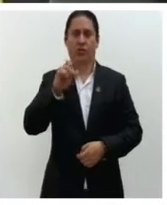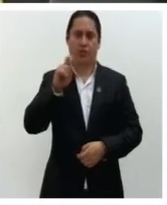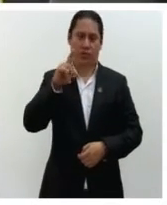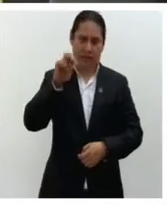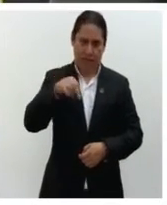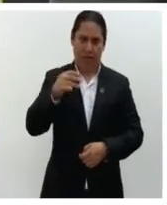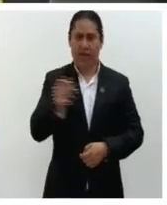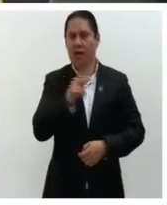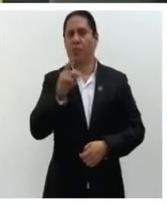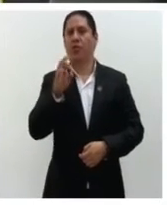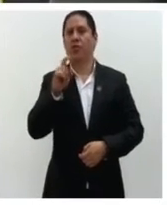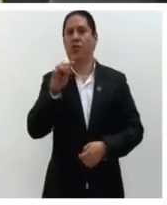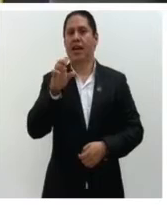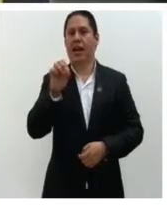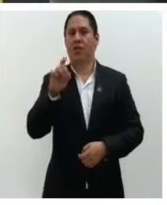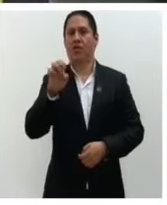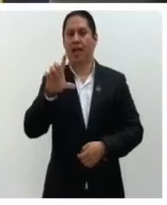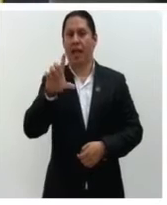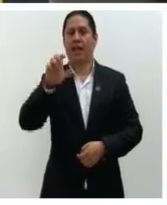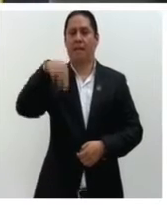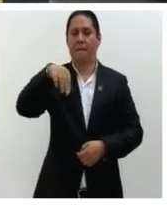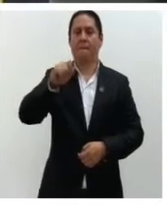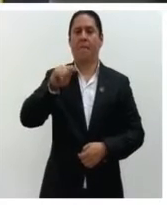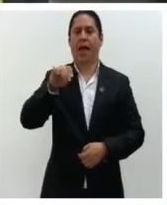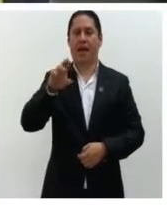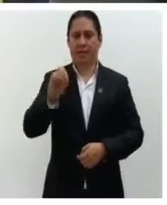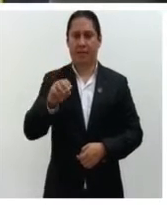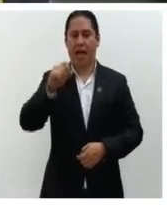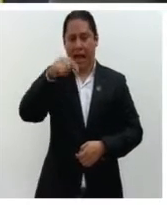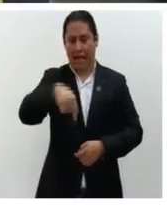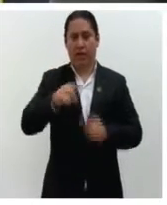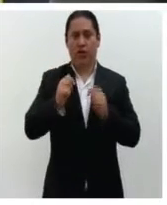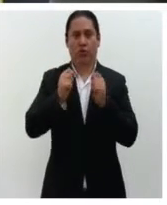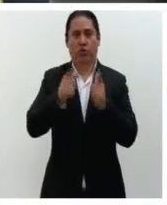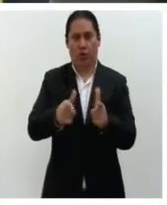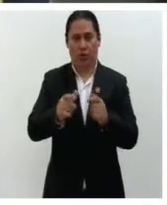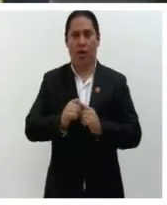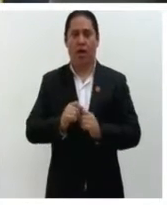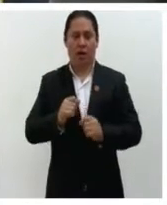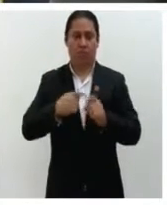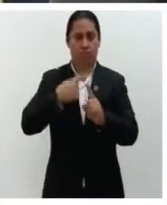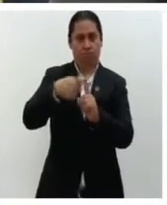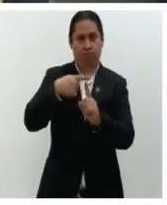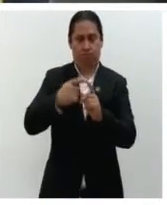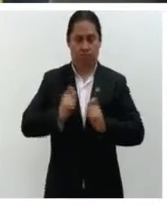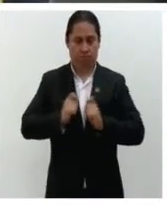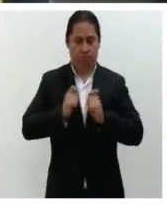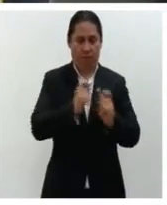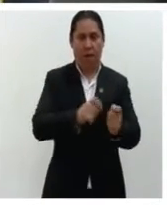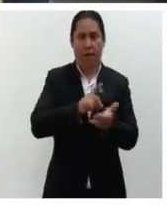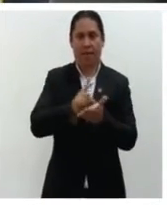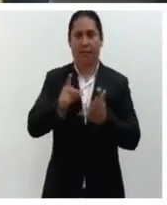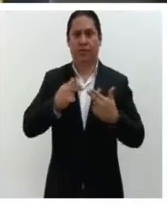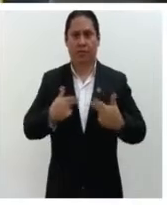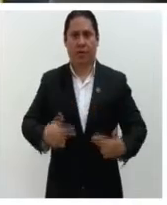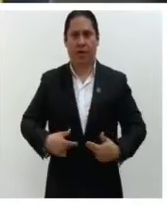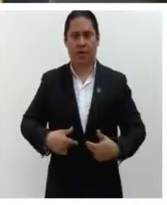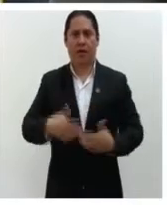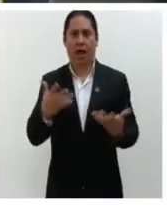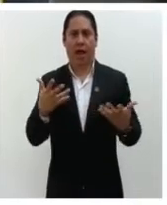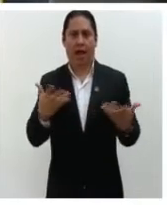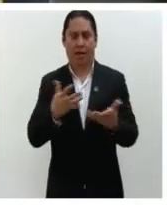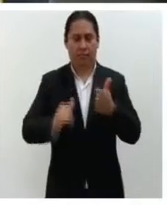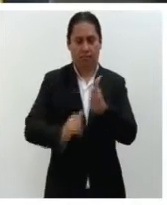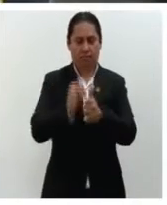y Potrero del Mango, ubicado en esta ciudad a favor de la Comisión Estatal de Derechos Humanos, con el objeto de realizar